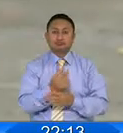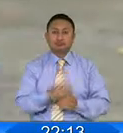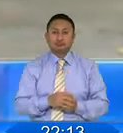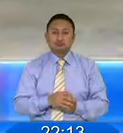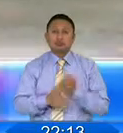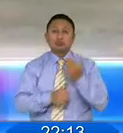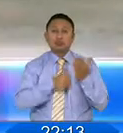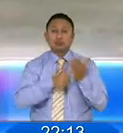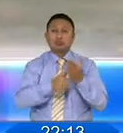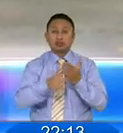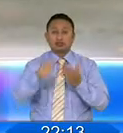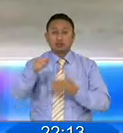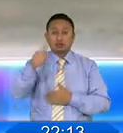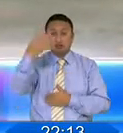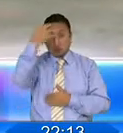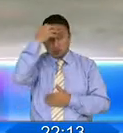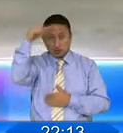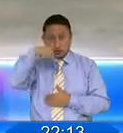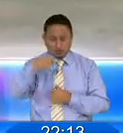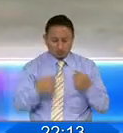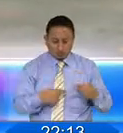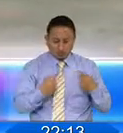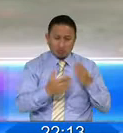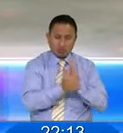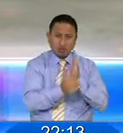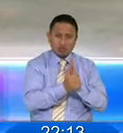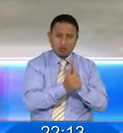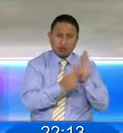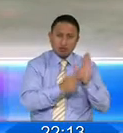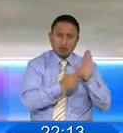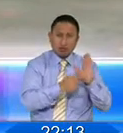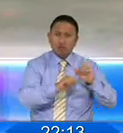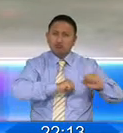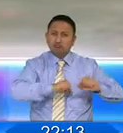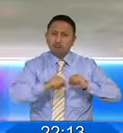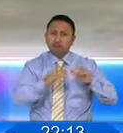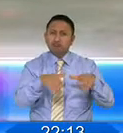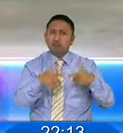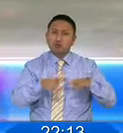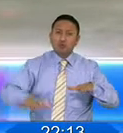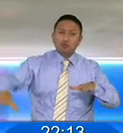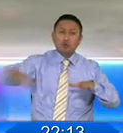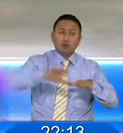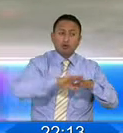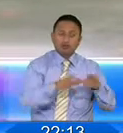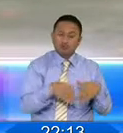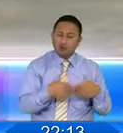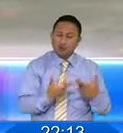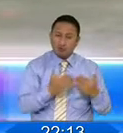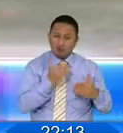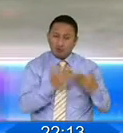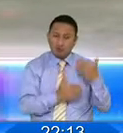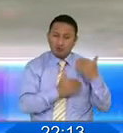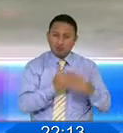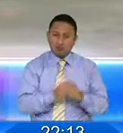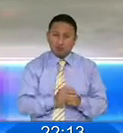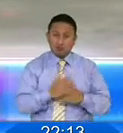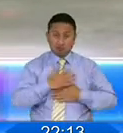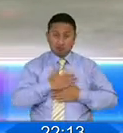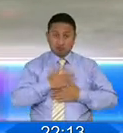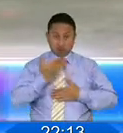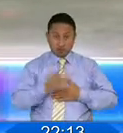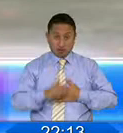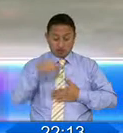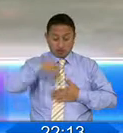permanentemente capacitándonos mostrando el trabajo en territorio cómo debe llevarse a cabo y cuando nosotros ya estamos